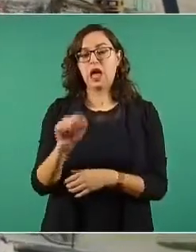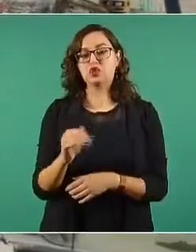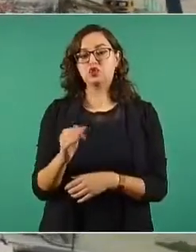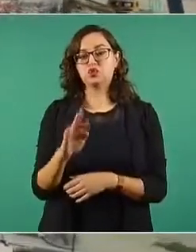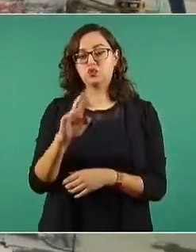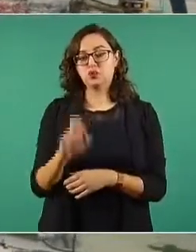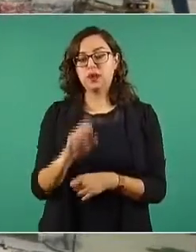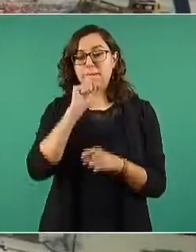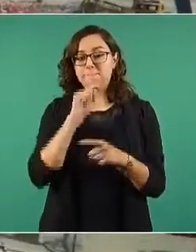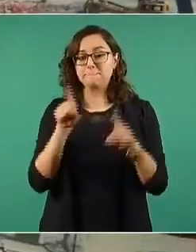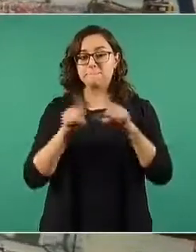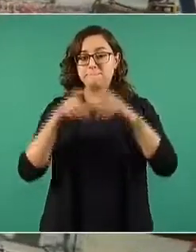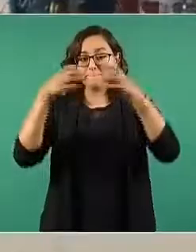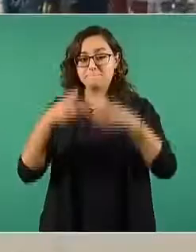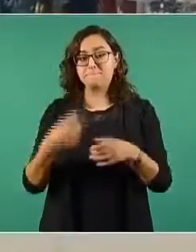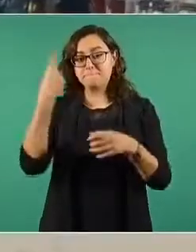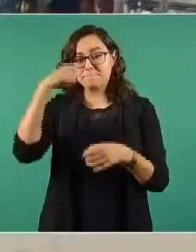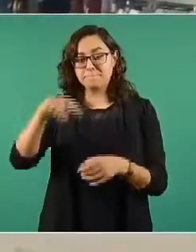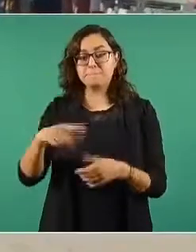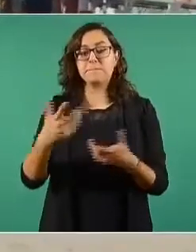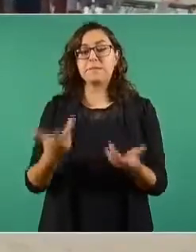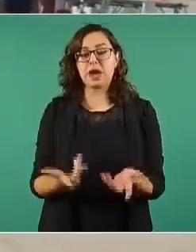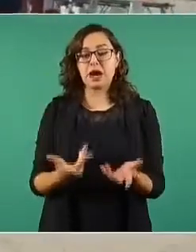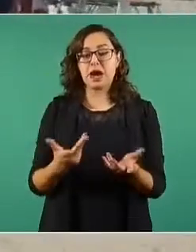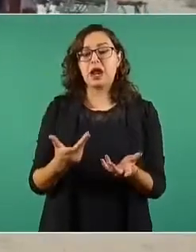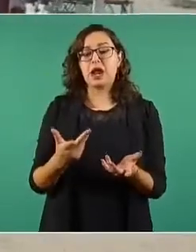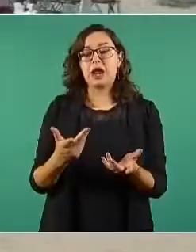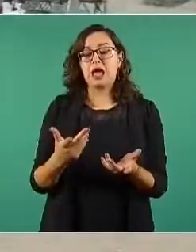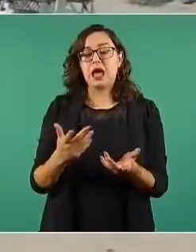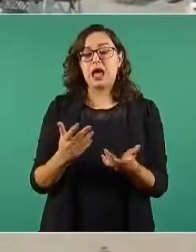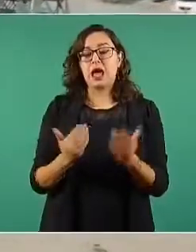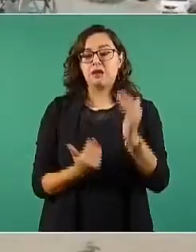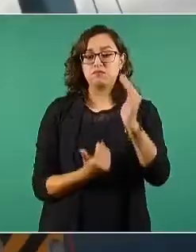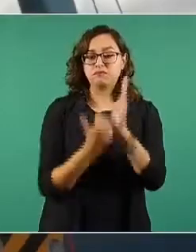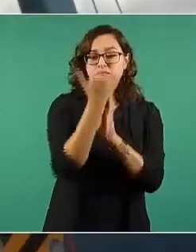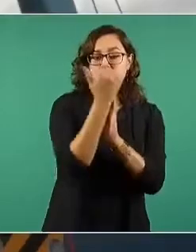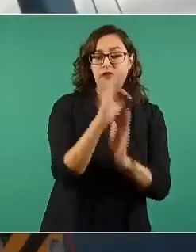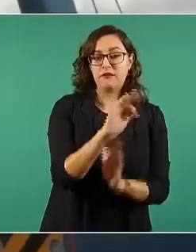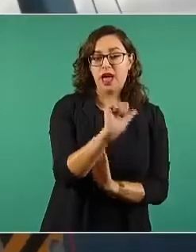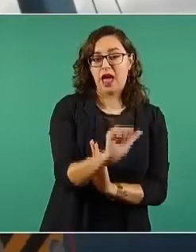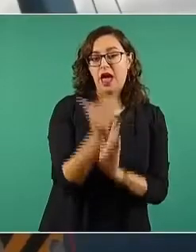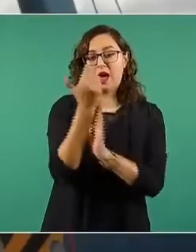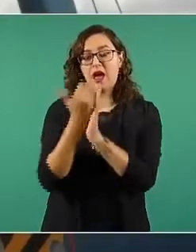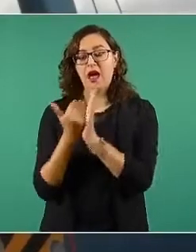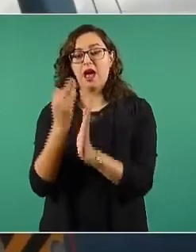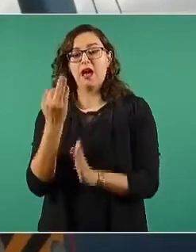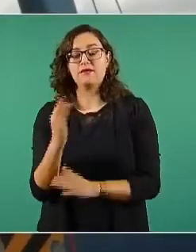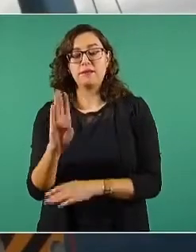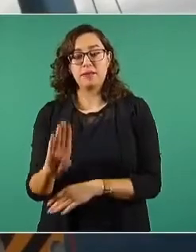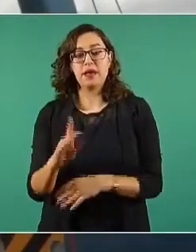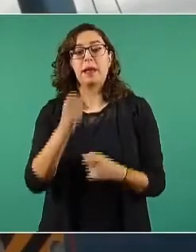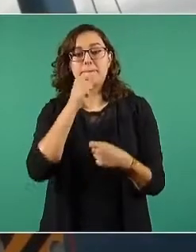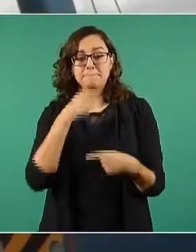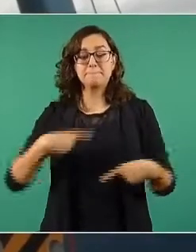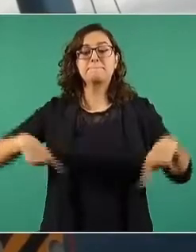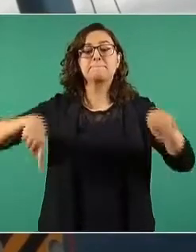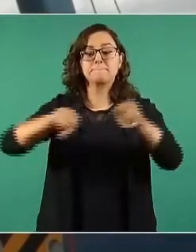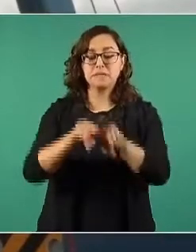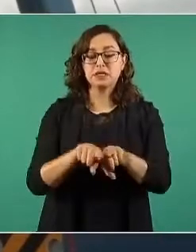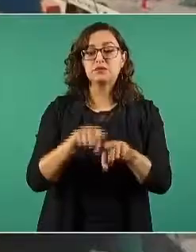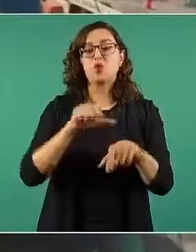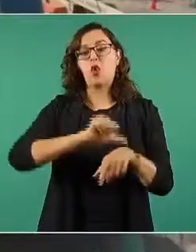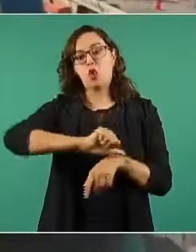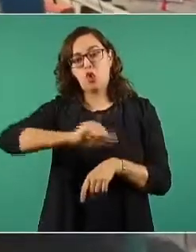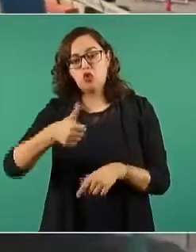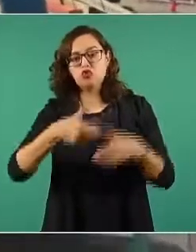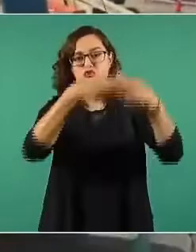de condensado aceitoso de baja presión y condensado aceitoso de alta presión. En el tren 2, los tambores de condensado aceitoso de baja